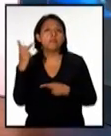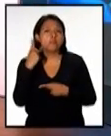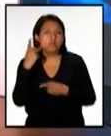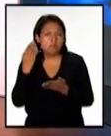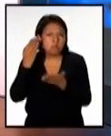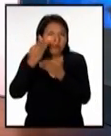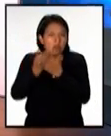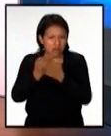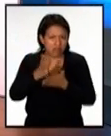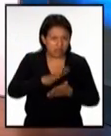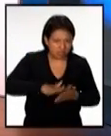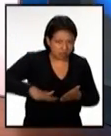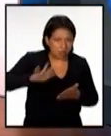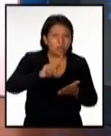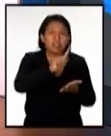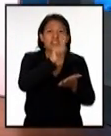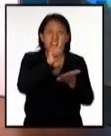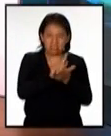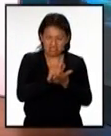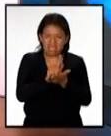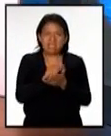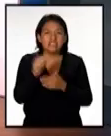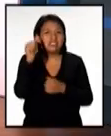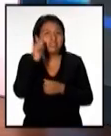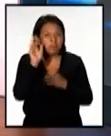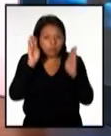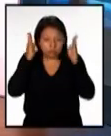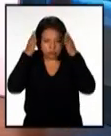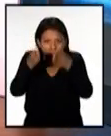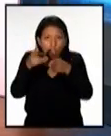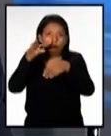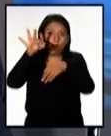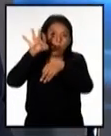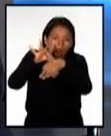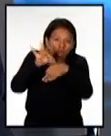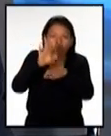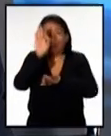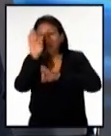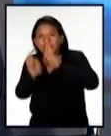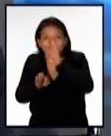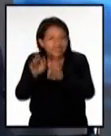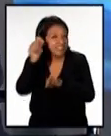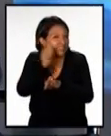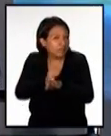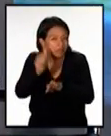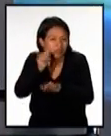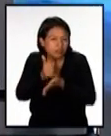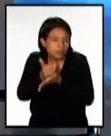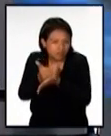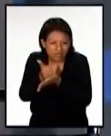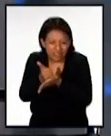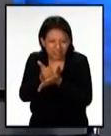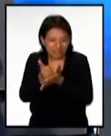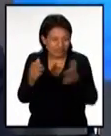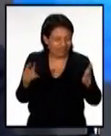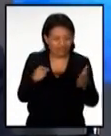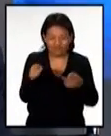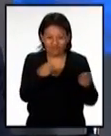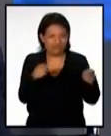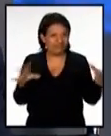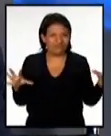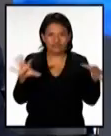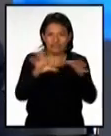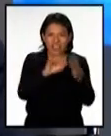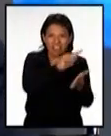hasta antes de la convención siempre estuvo enfocada a rehabilitación y a salud, por ese enfoque médico asistencial. No correspondía la